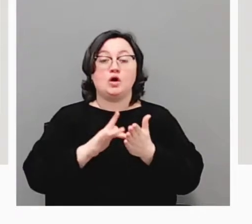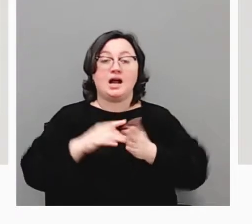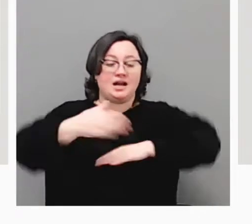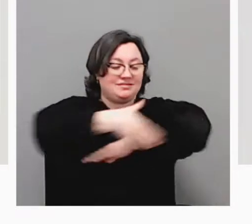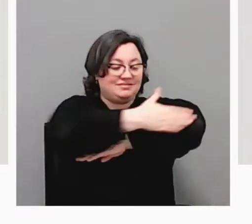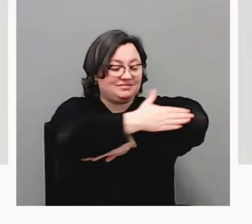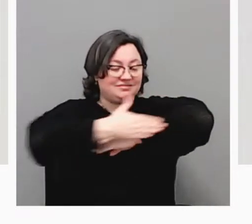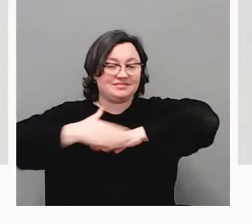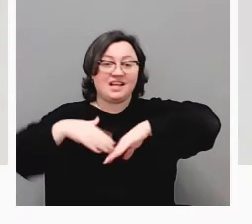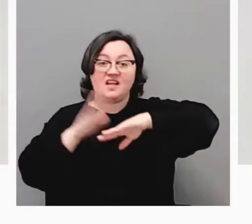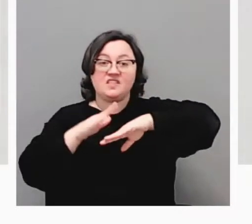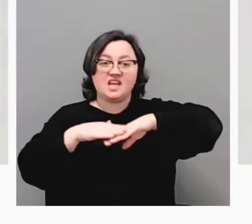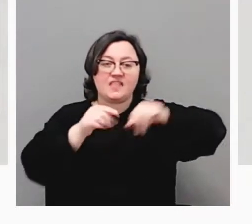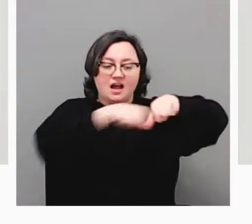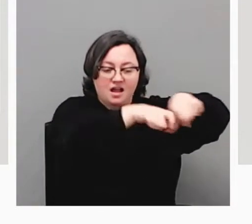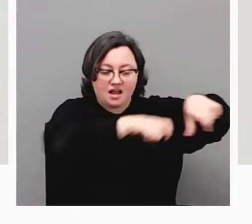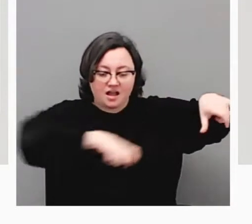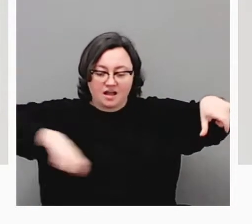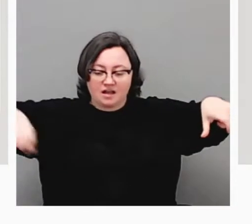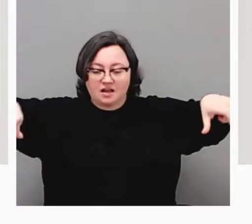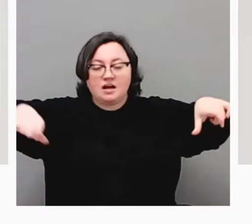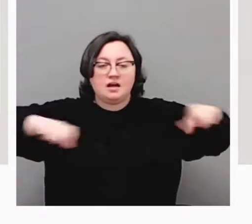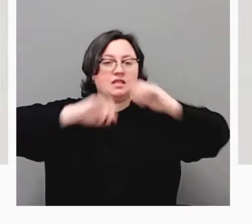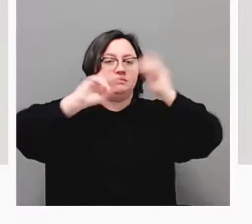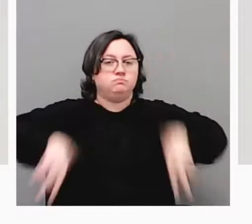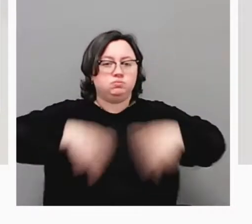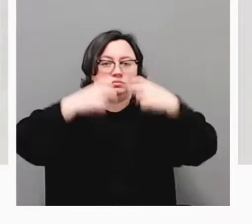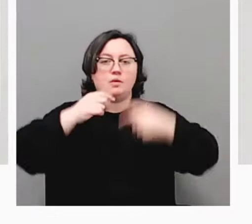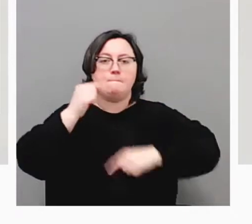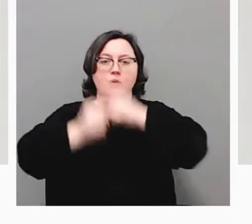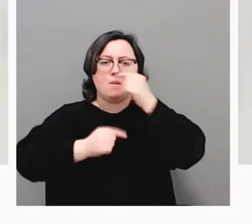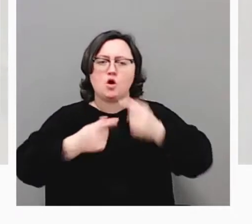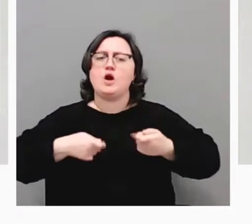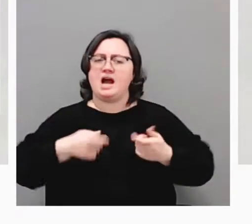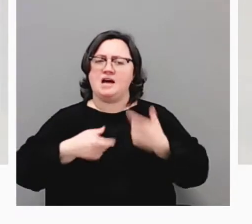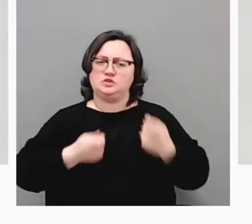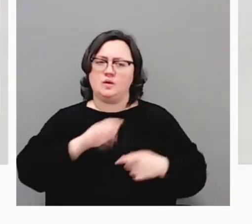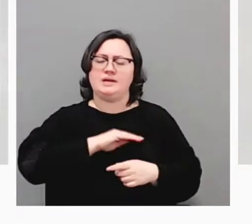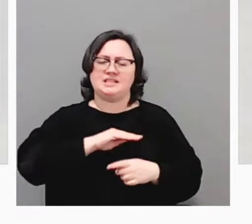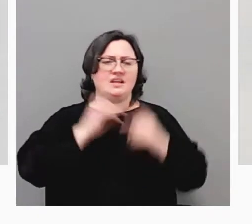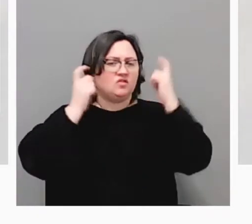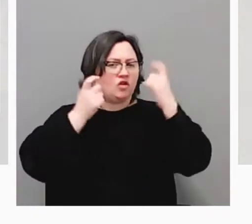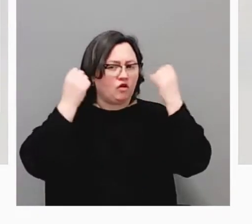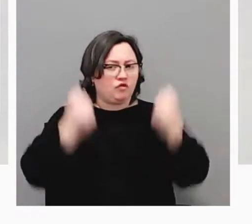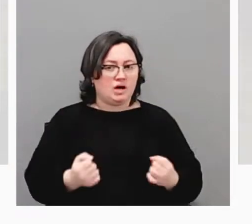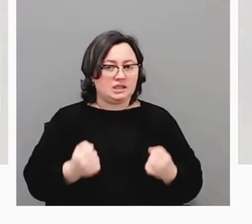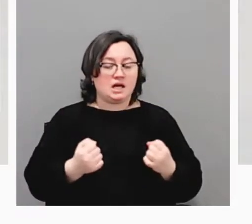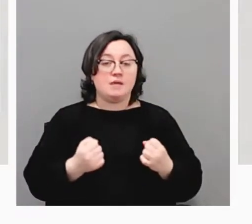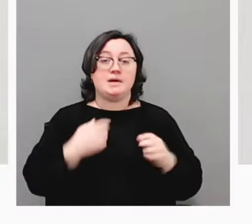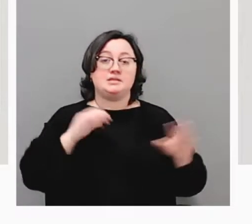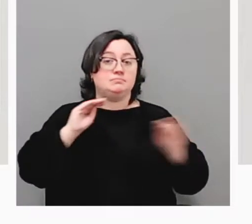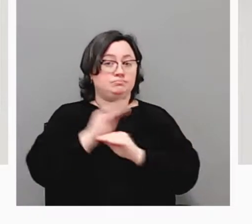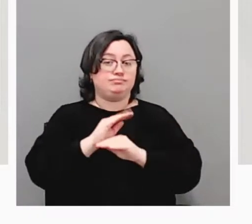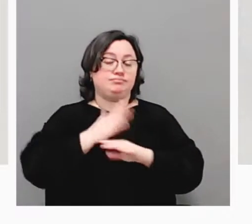izquierda del río Diel. Es una actuación que se ha ido prolongando en el tiempo, que ha sido costosa en esfuerzo y en inversión por parte